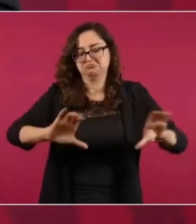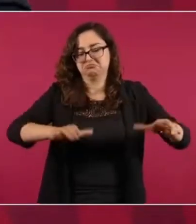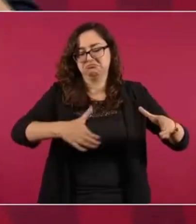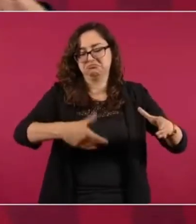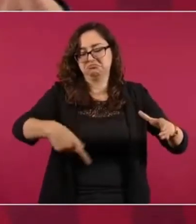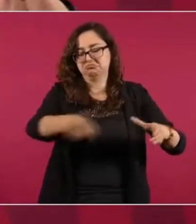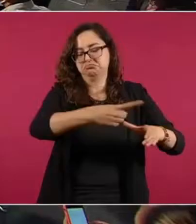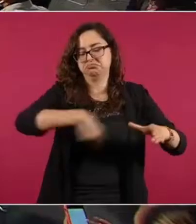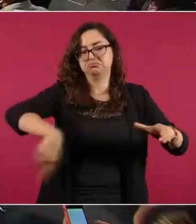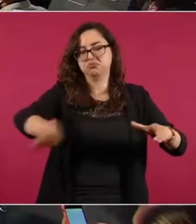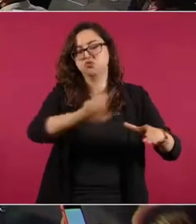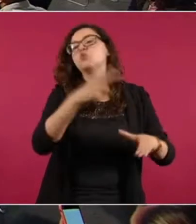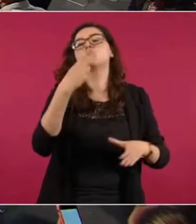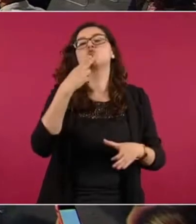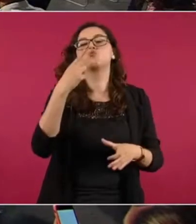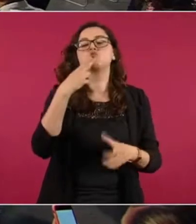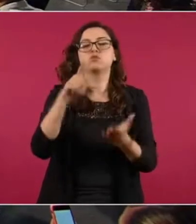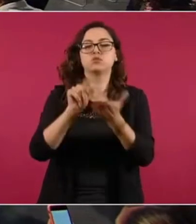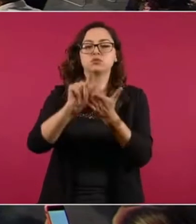en